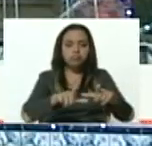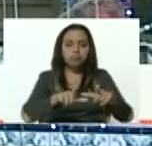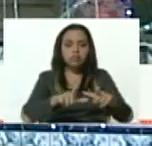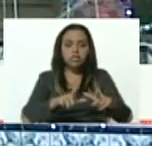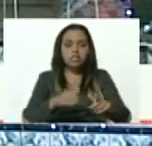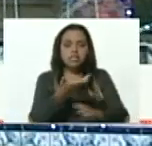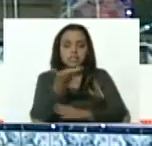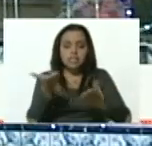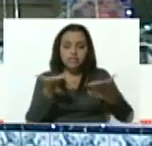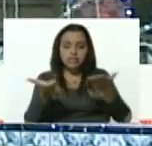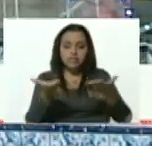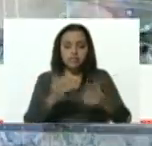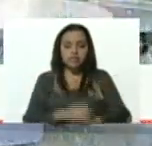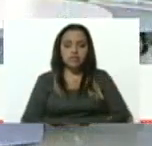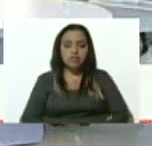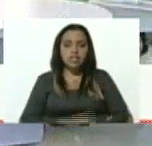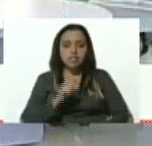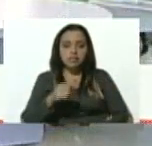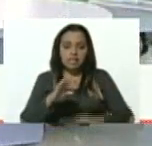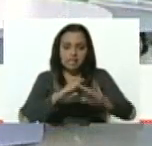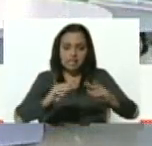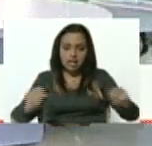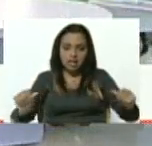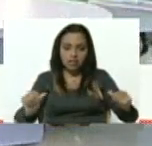de 729 terrenos,